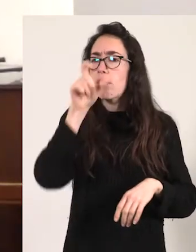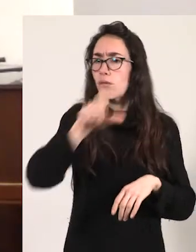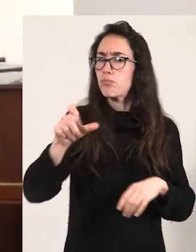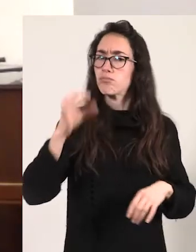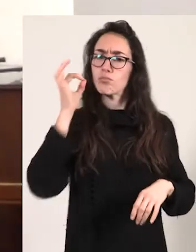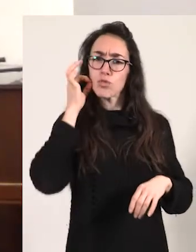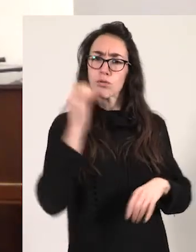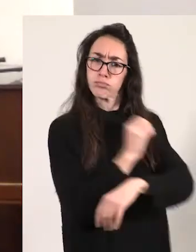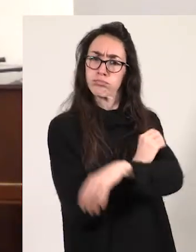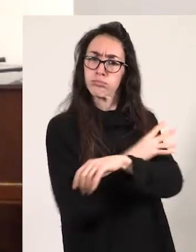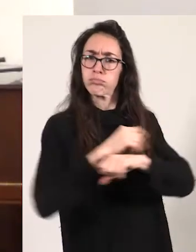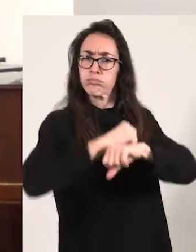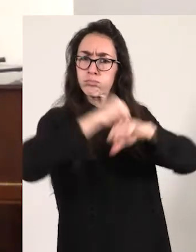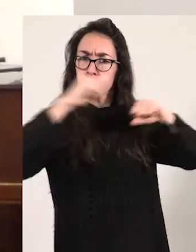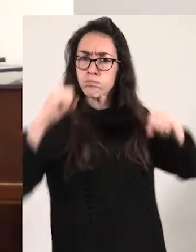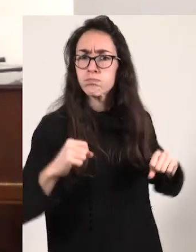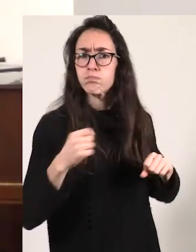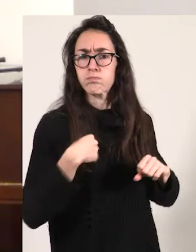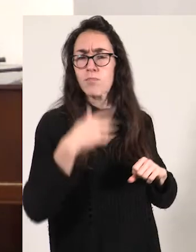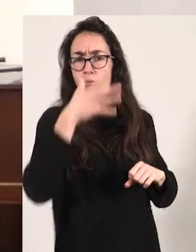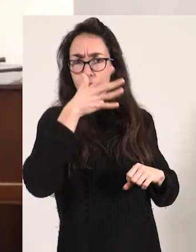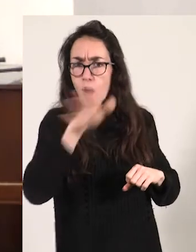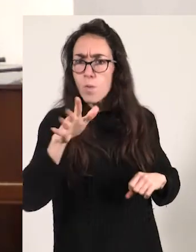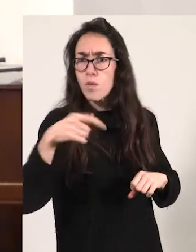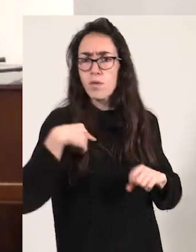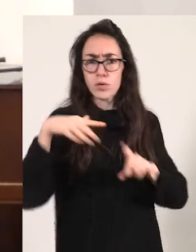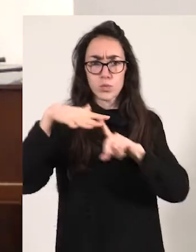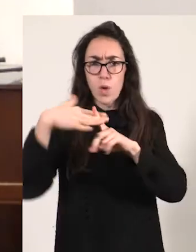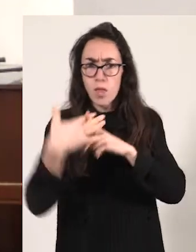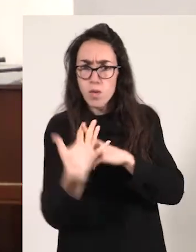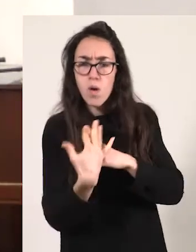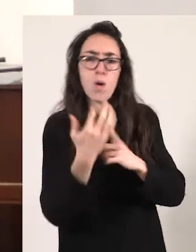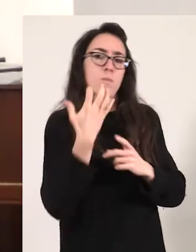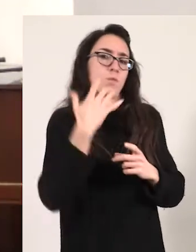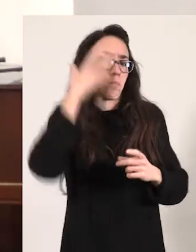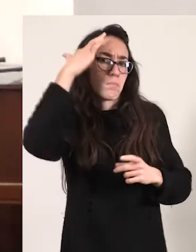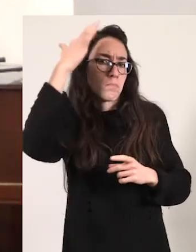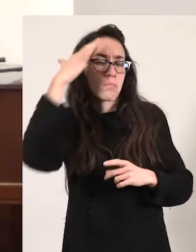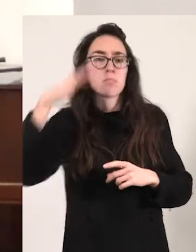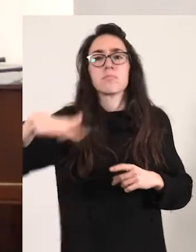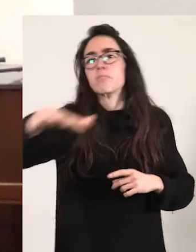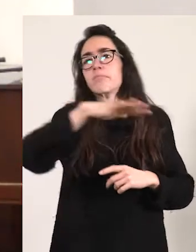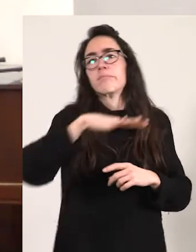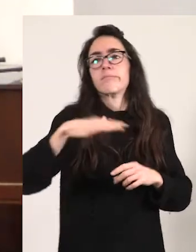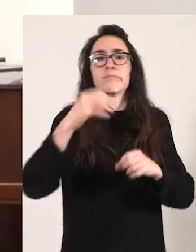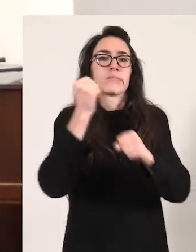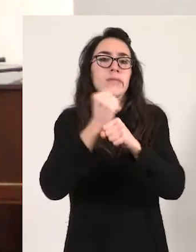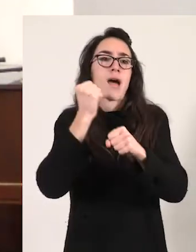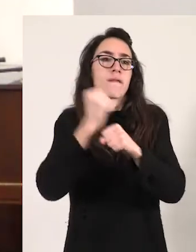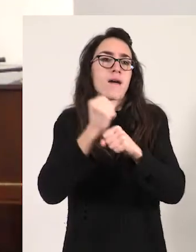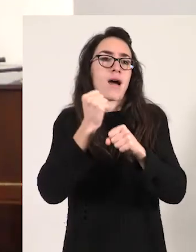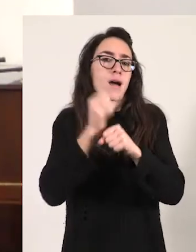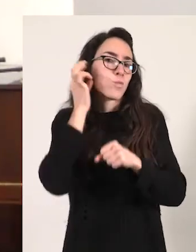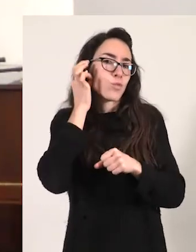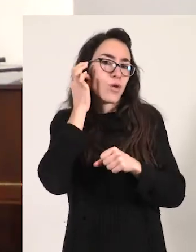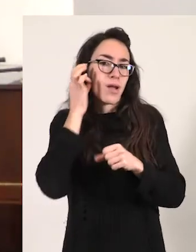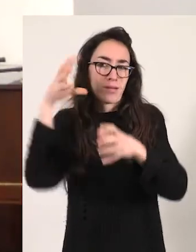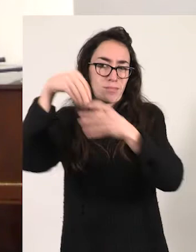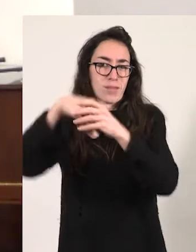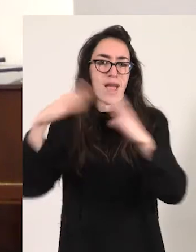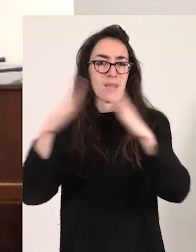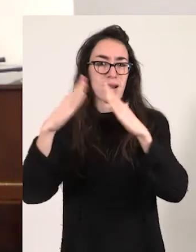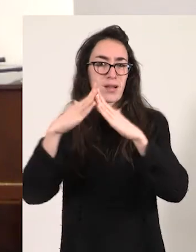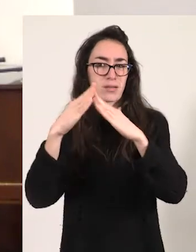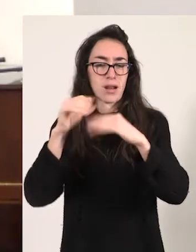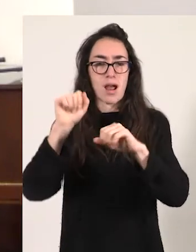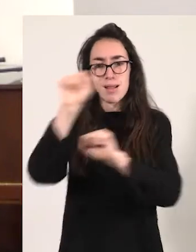sobre mujeres empoderadas que denuncian la situación que están pasando en un sector que está fundamentalmente feminizado, como es el de las mujeres que